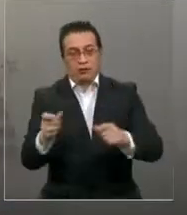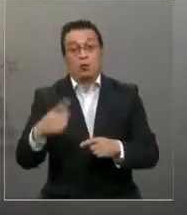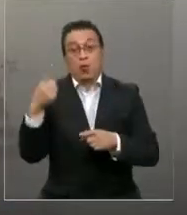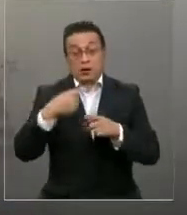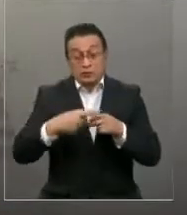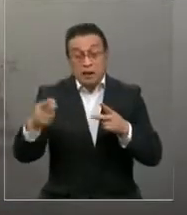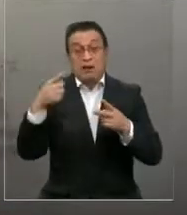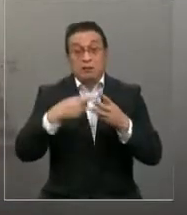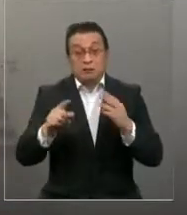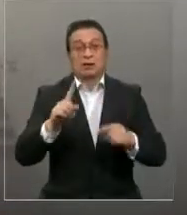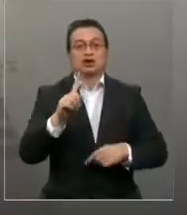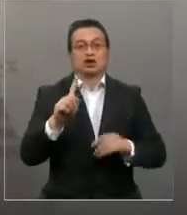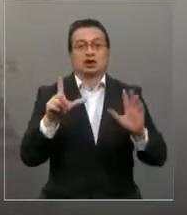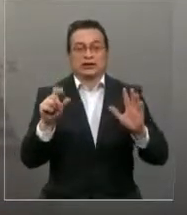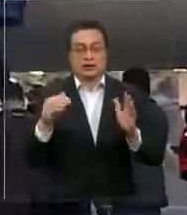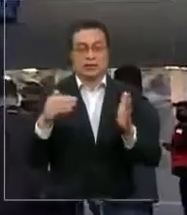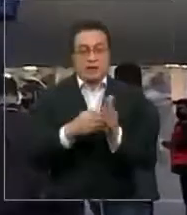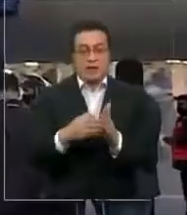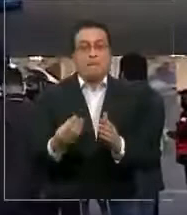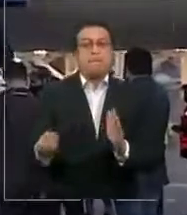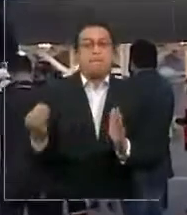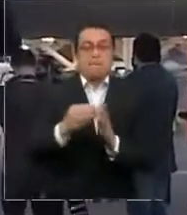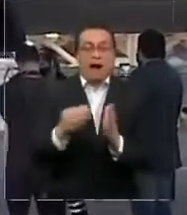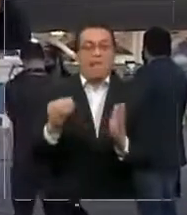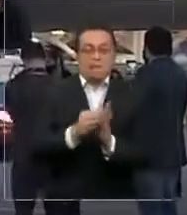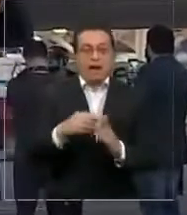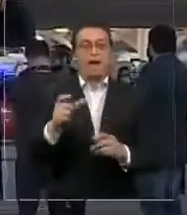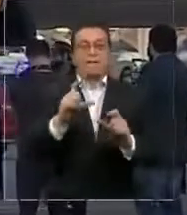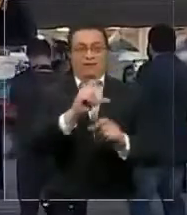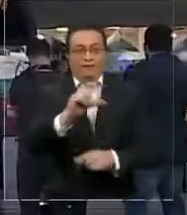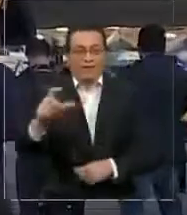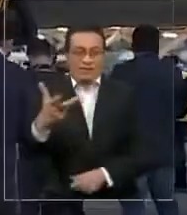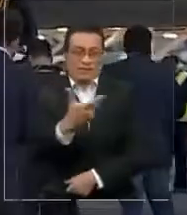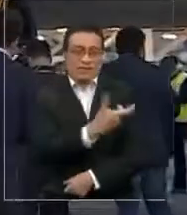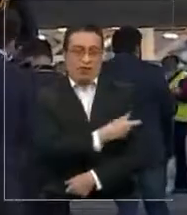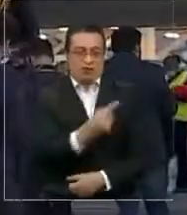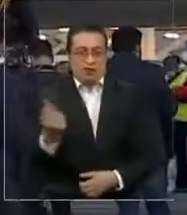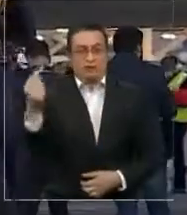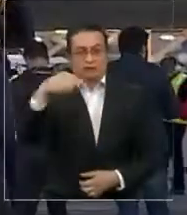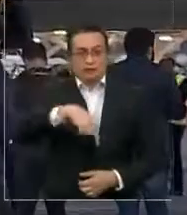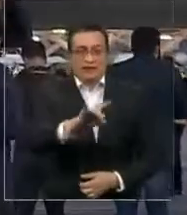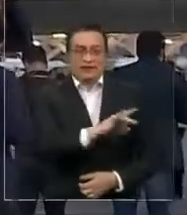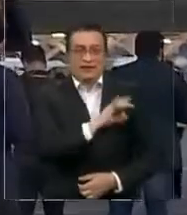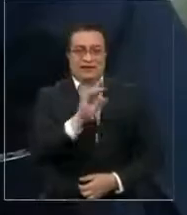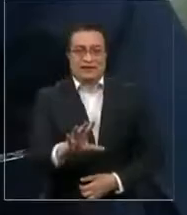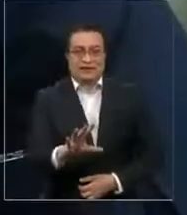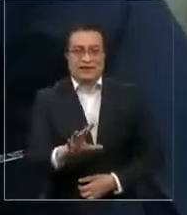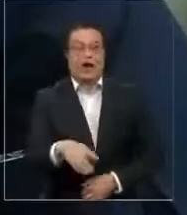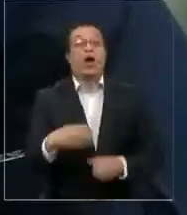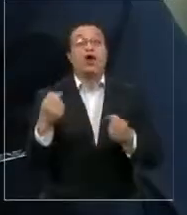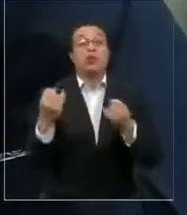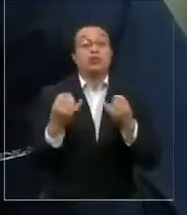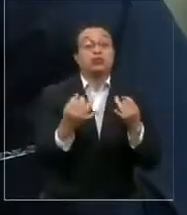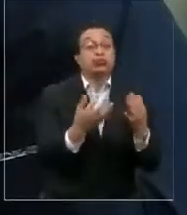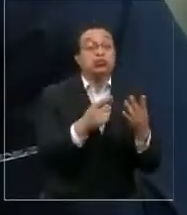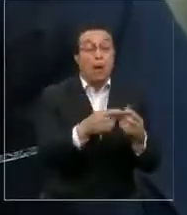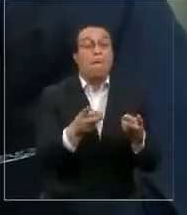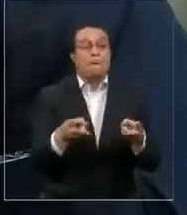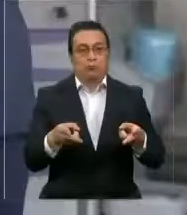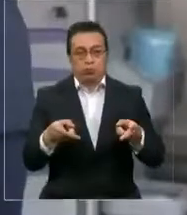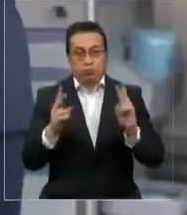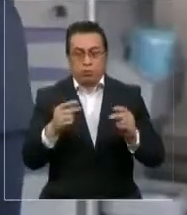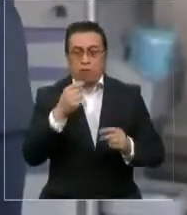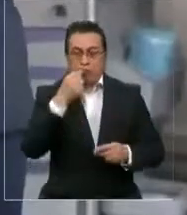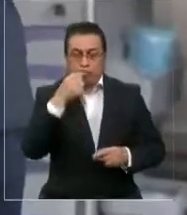semana 170.000 nuevas dosis de la vacuna Pfizer-BioNTech llegarán a nuestro país, cantidades que permitirían que muy